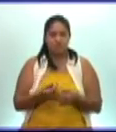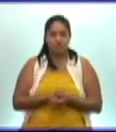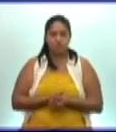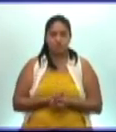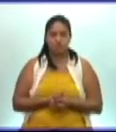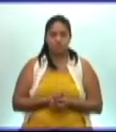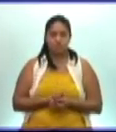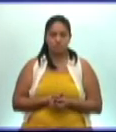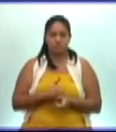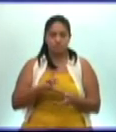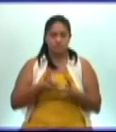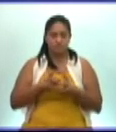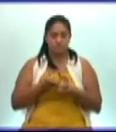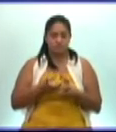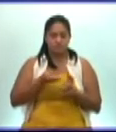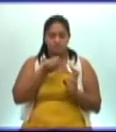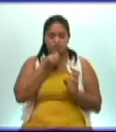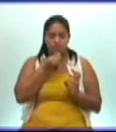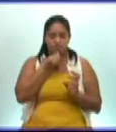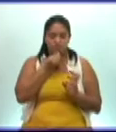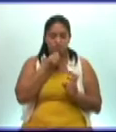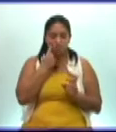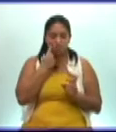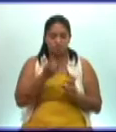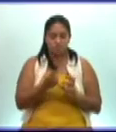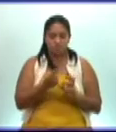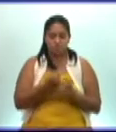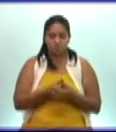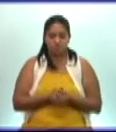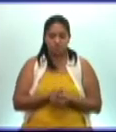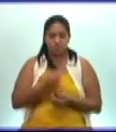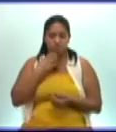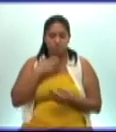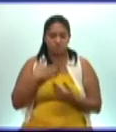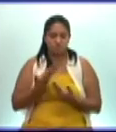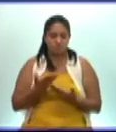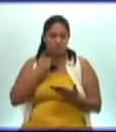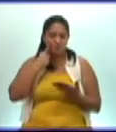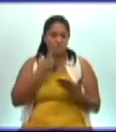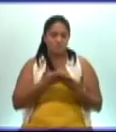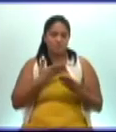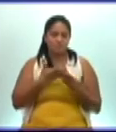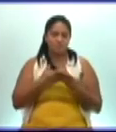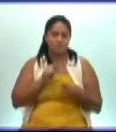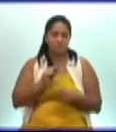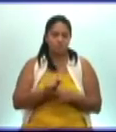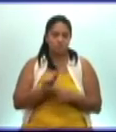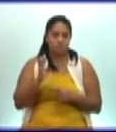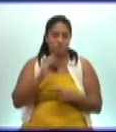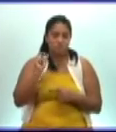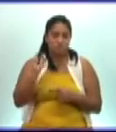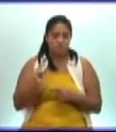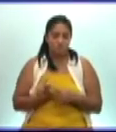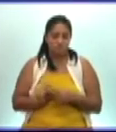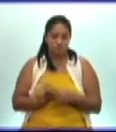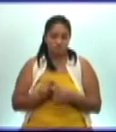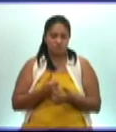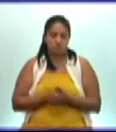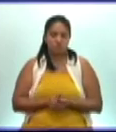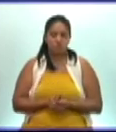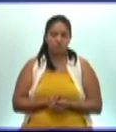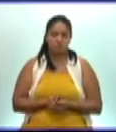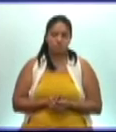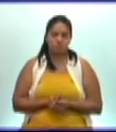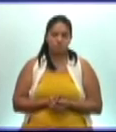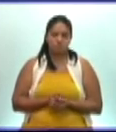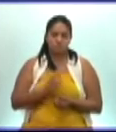esta manera ya yo puedo entonces considerar, como han sido propuestos por los físicos que avalan